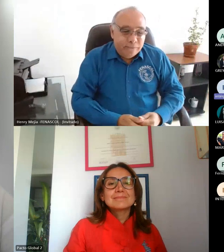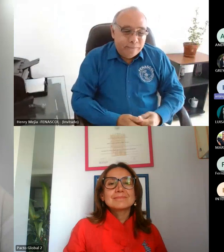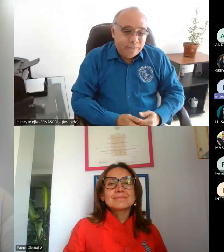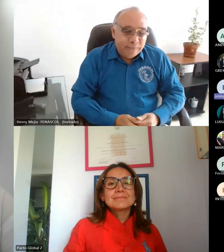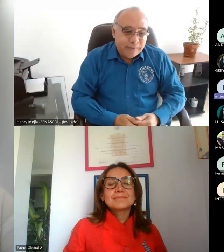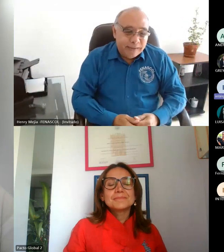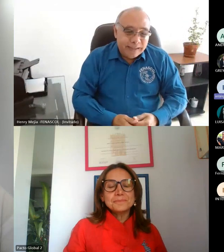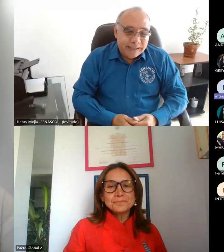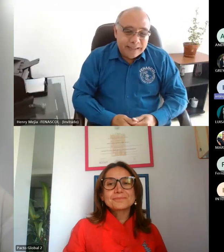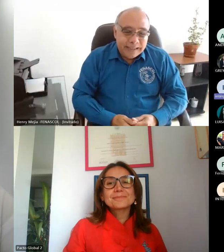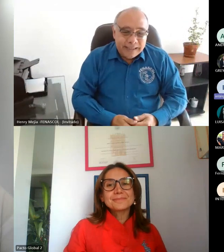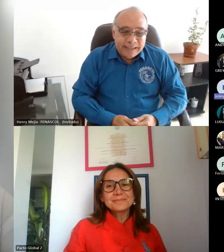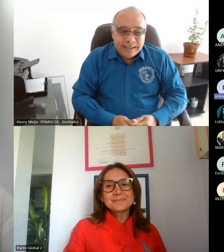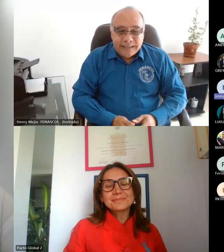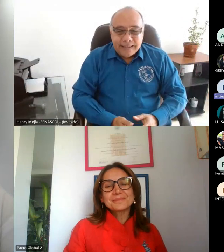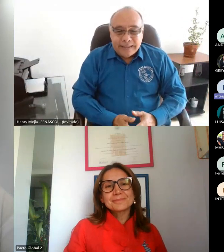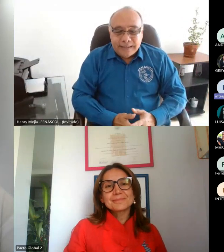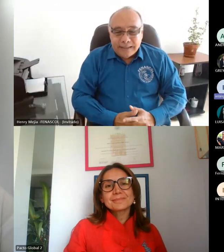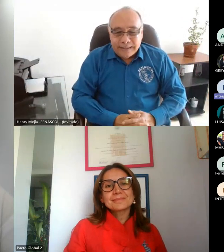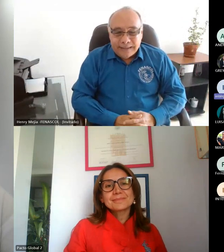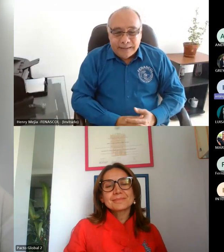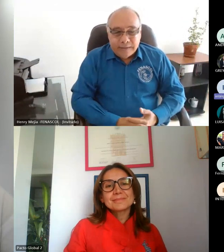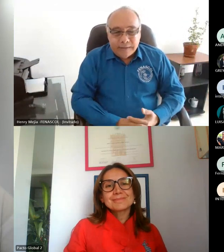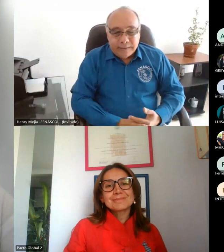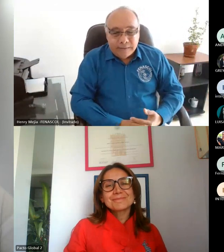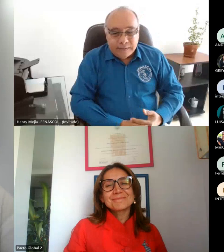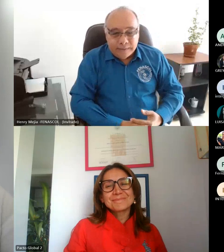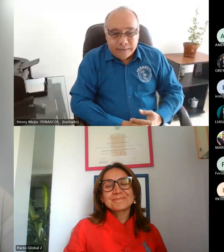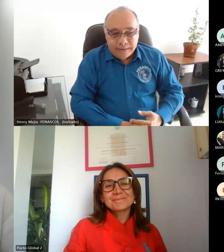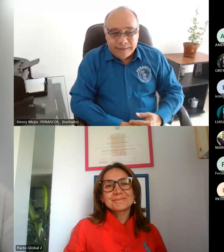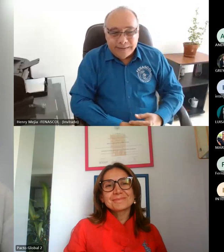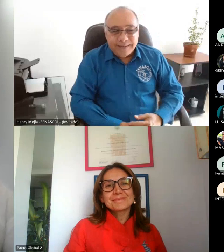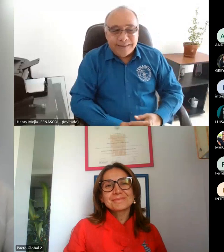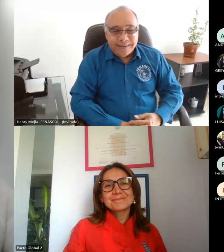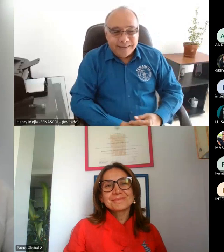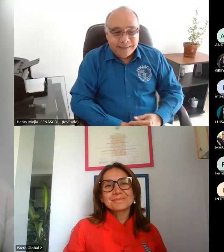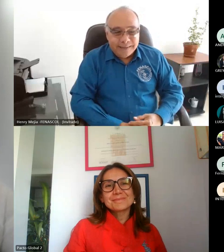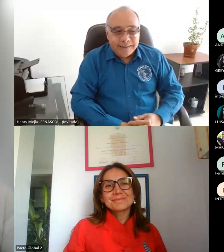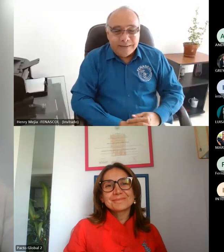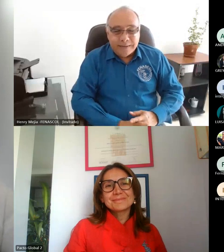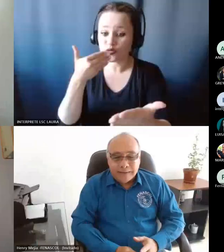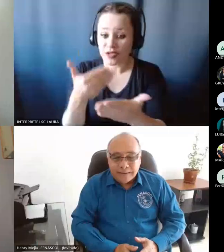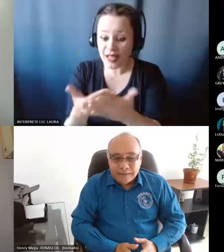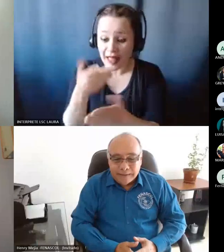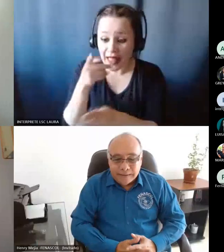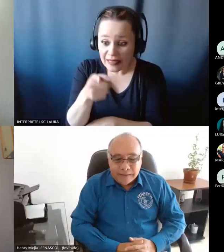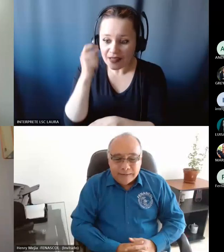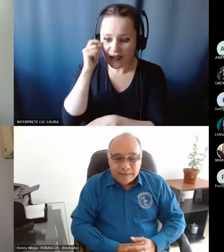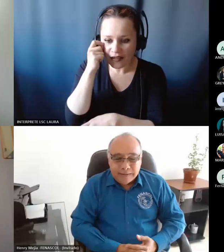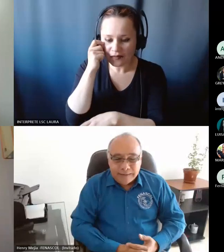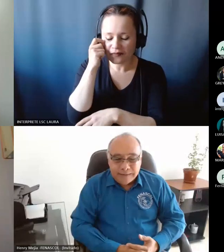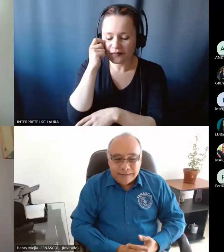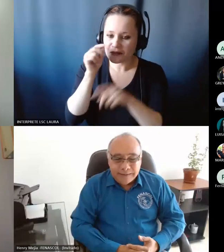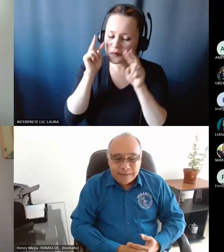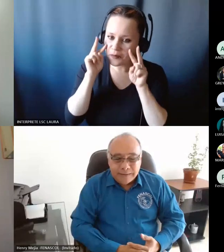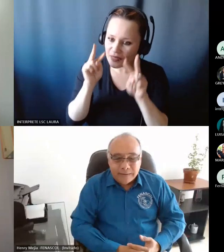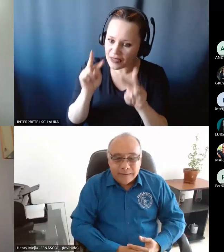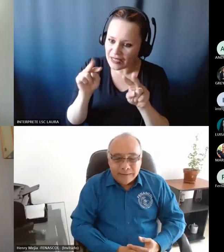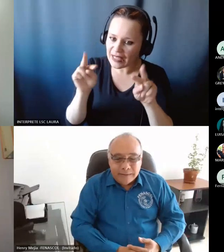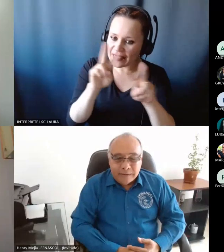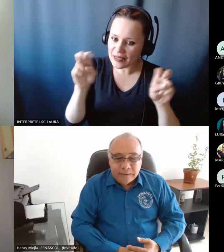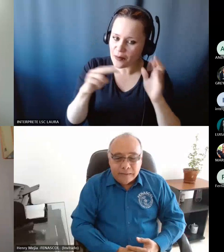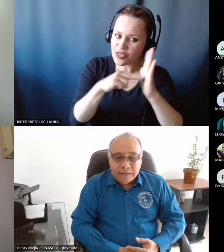rápido y más fácil eh es eso Gracias nada Muchísimas gracias a ti Yo creo que en relación con el tema de